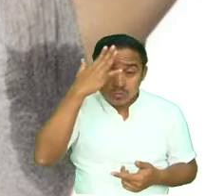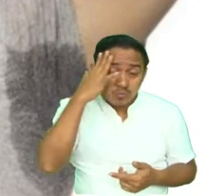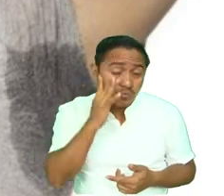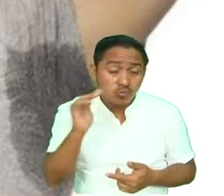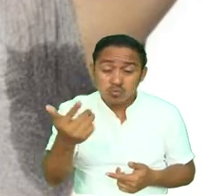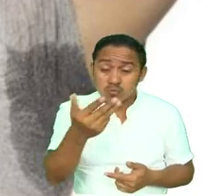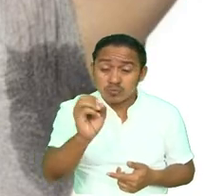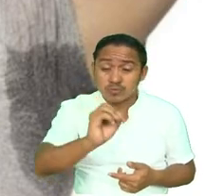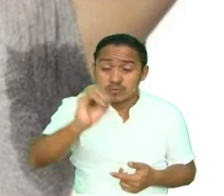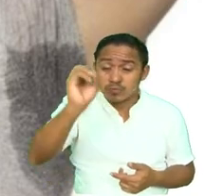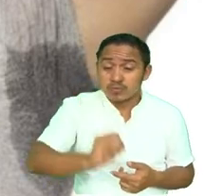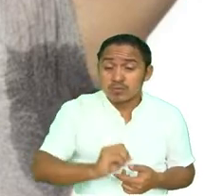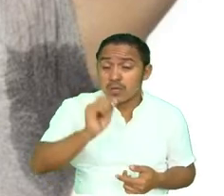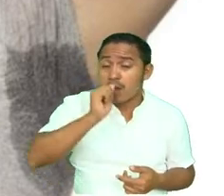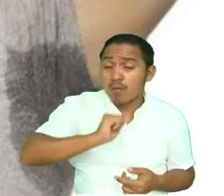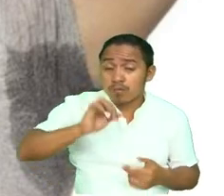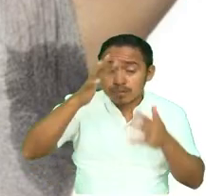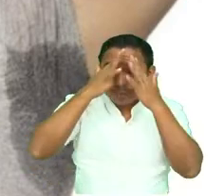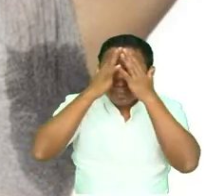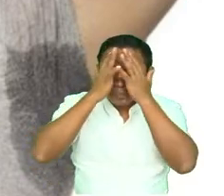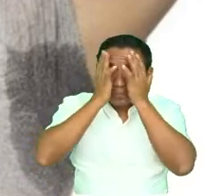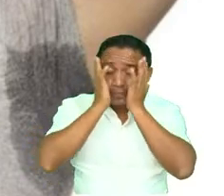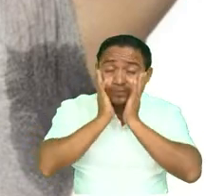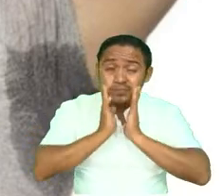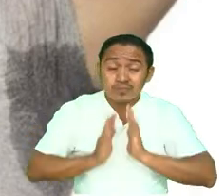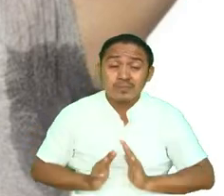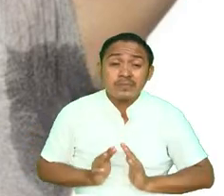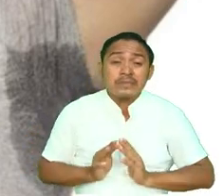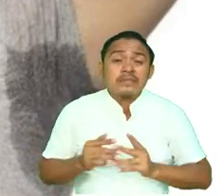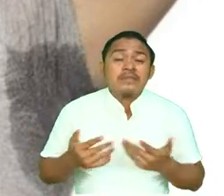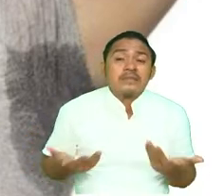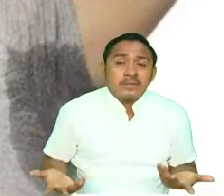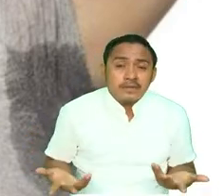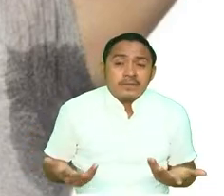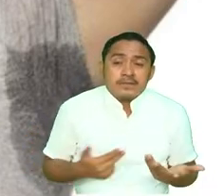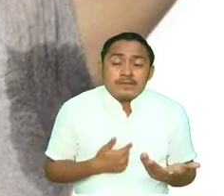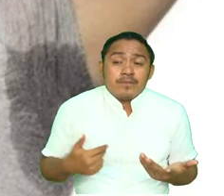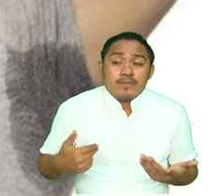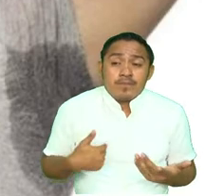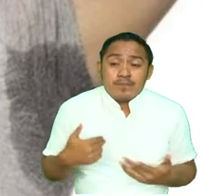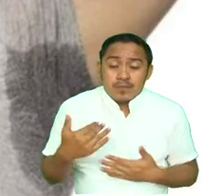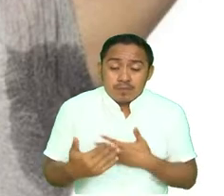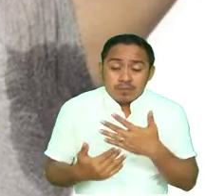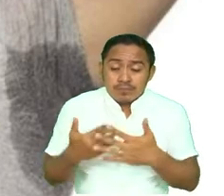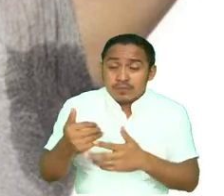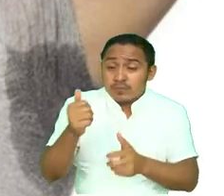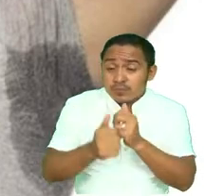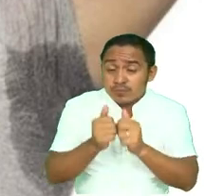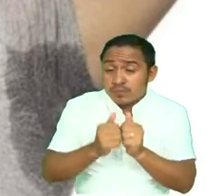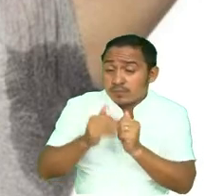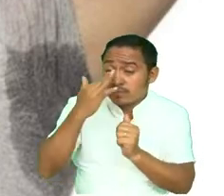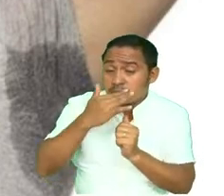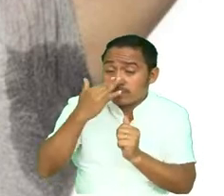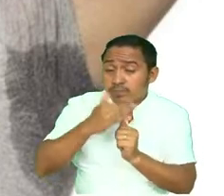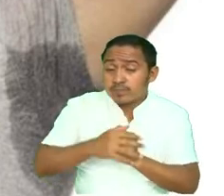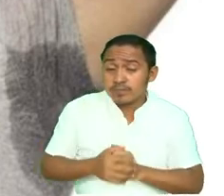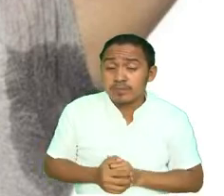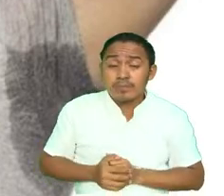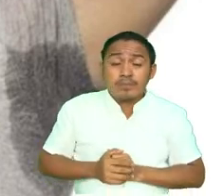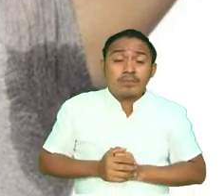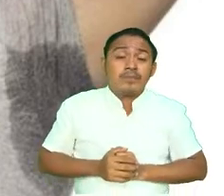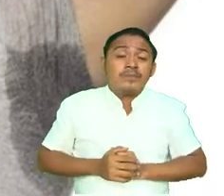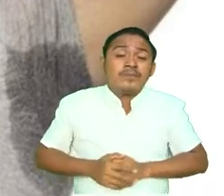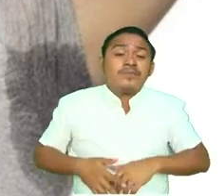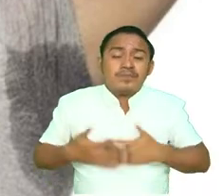las bacterias que encontramos en esta área específica que van causando ese mal olor. Y entonces ya viene el